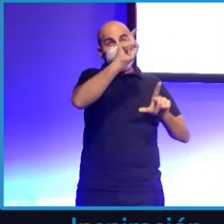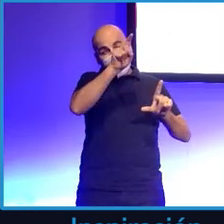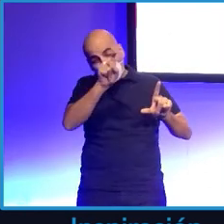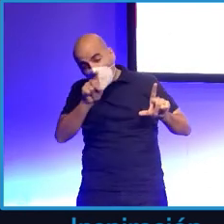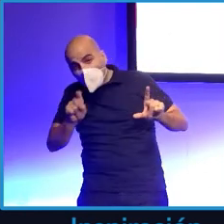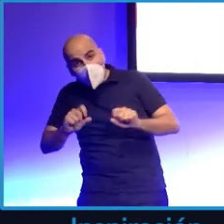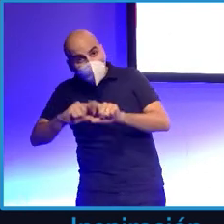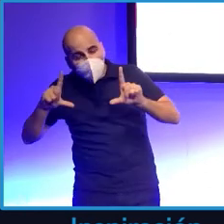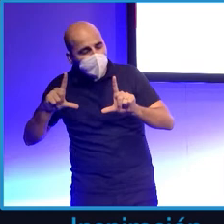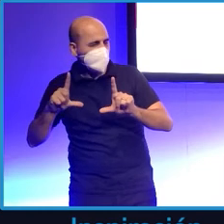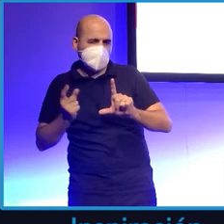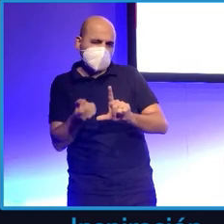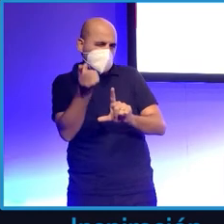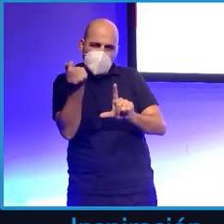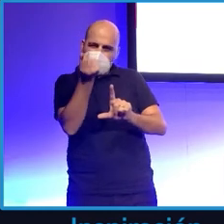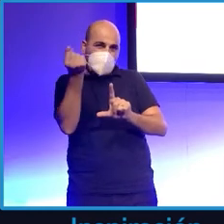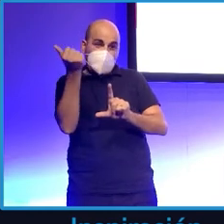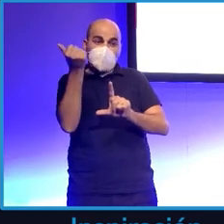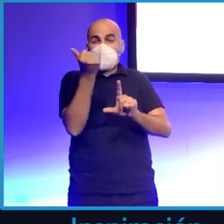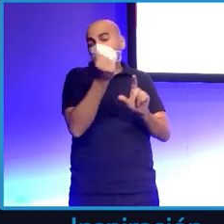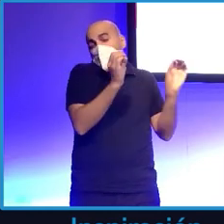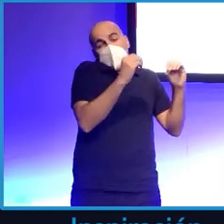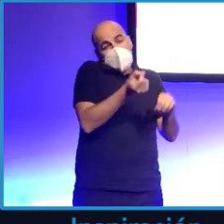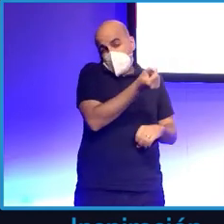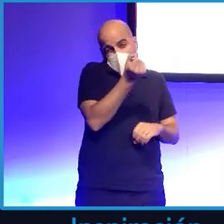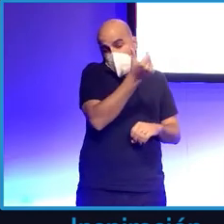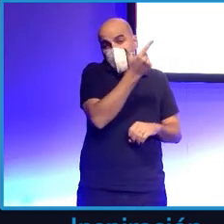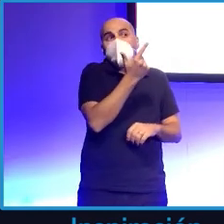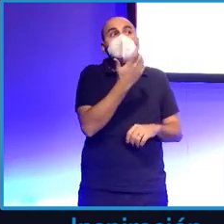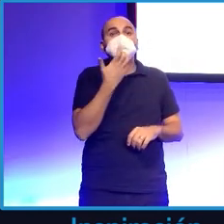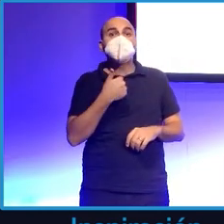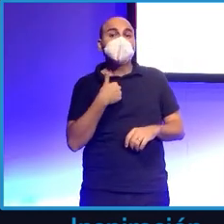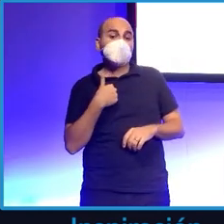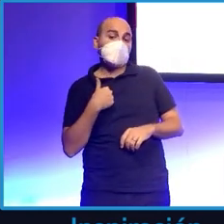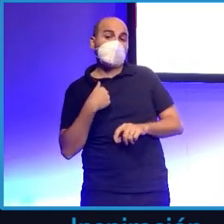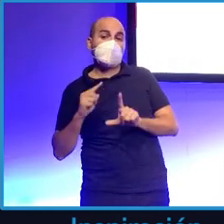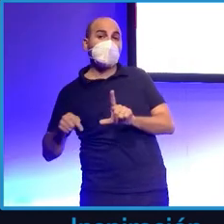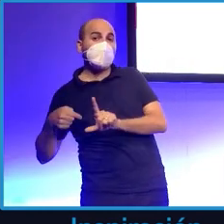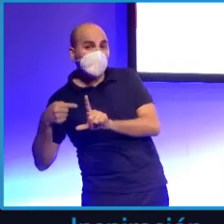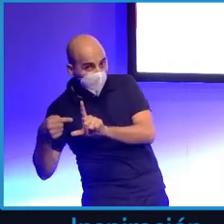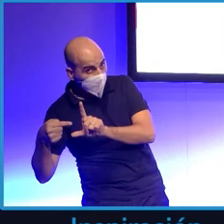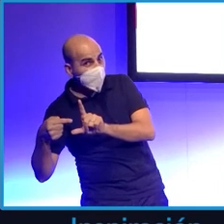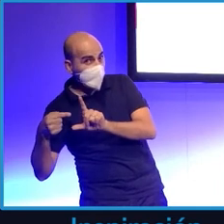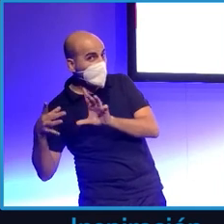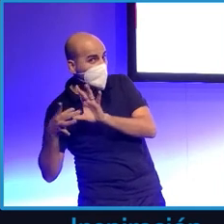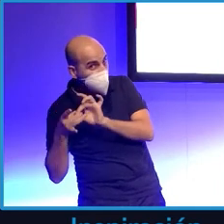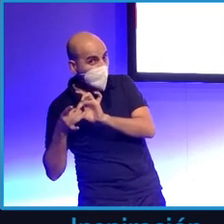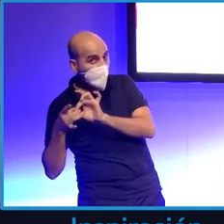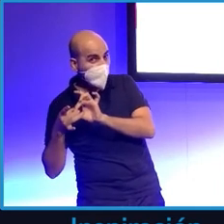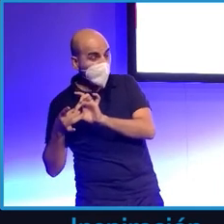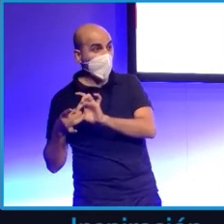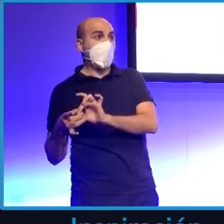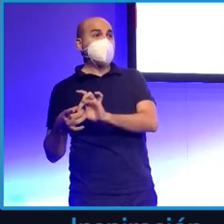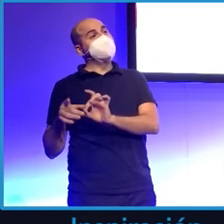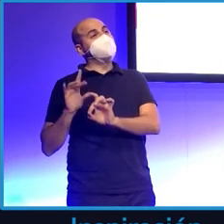con lo cual tener un enlace ahí aunque sea el mundo vale muy poco con lo cual por eso digo cualquier enlace no vale aunque sea en sitios